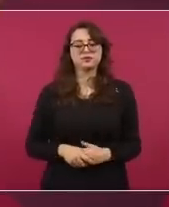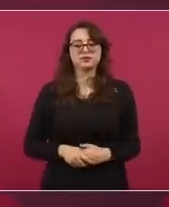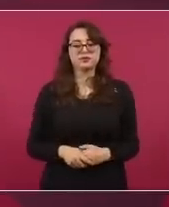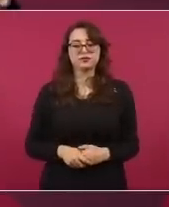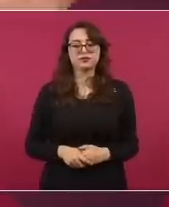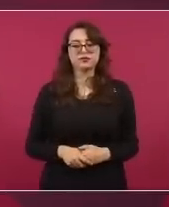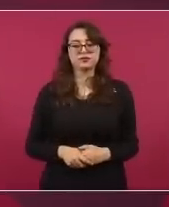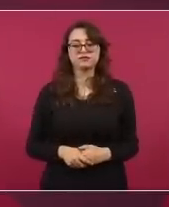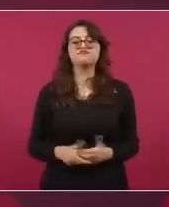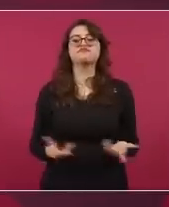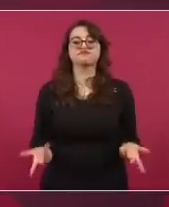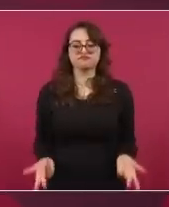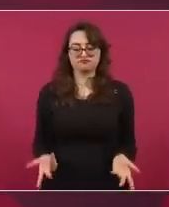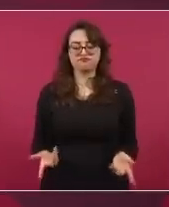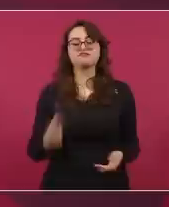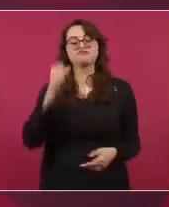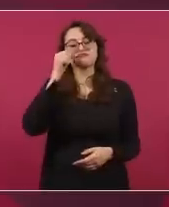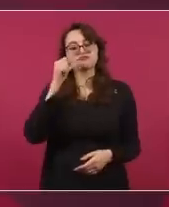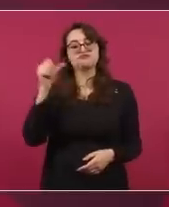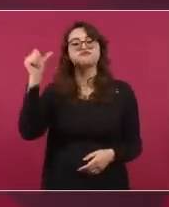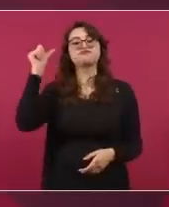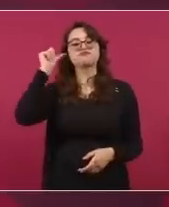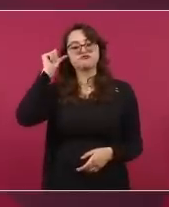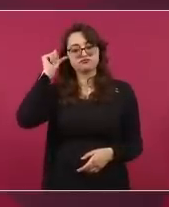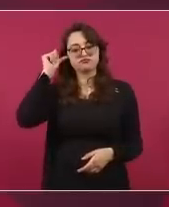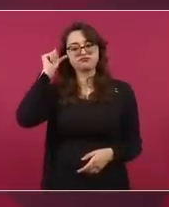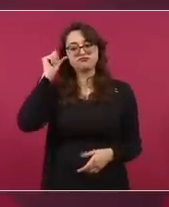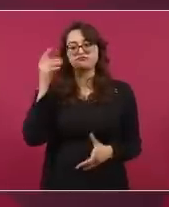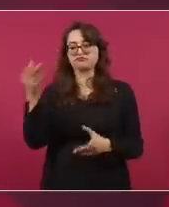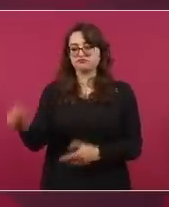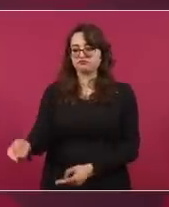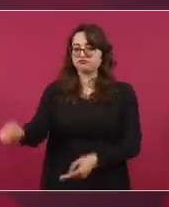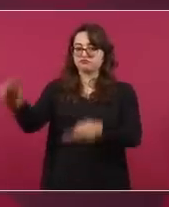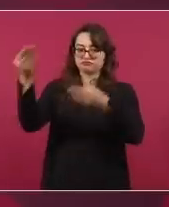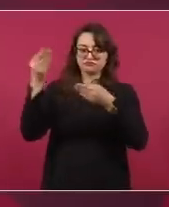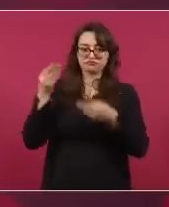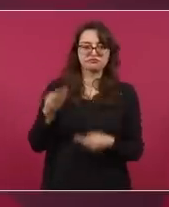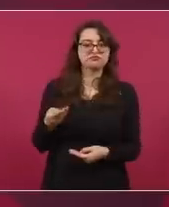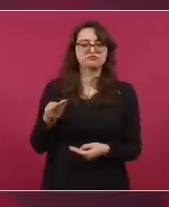Entonces, ayer vinieron, me entregaron